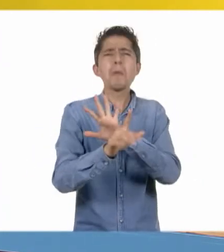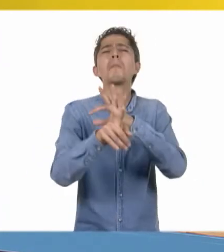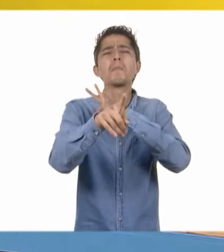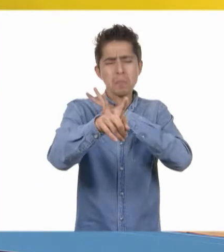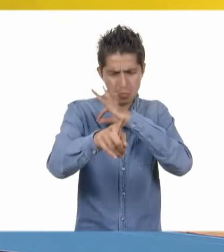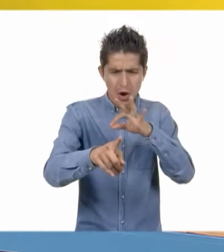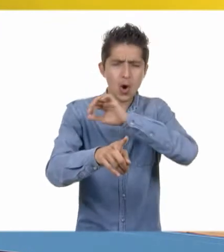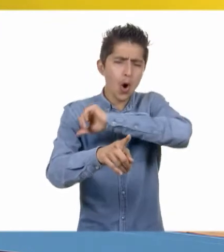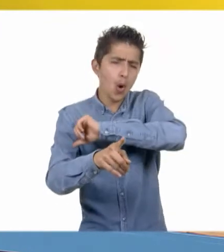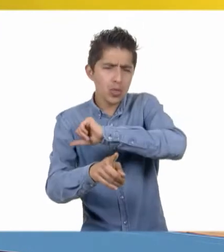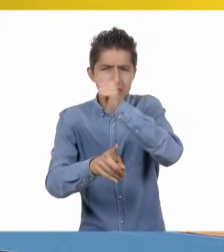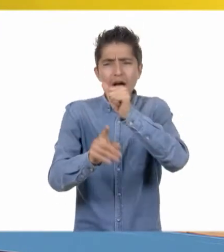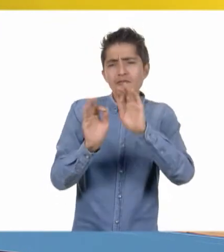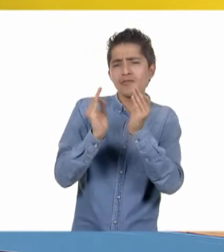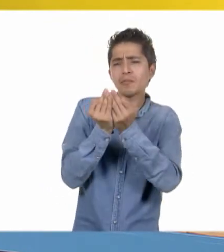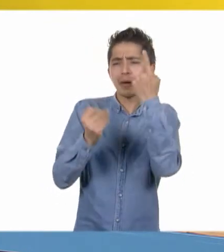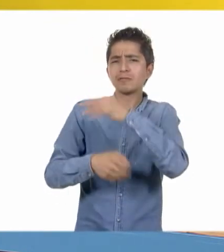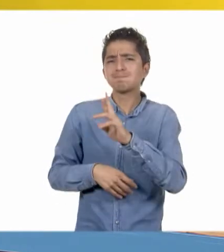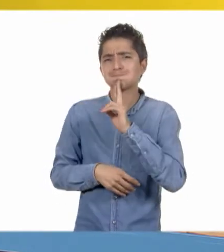para llegar al mismo resultado.